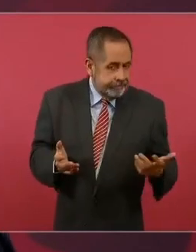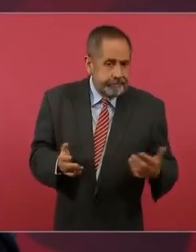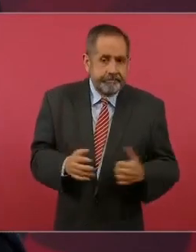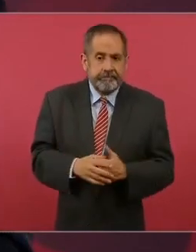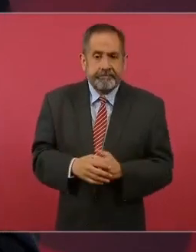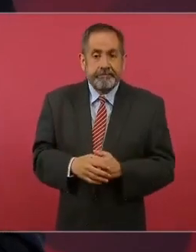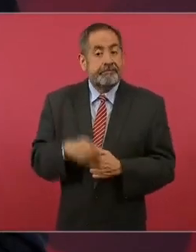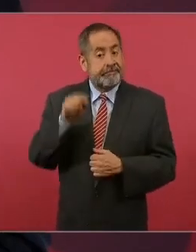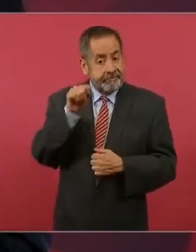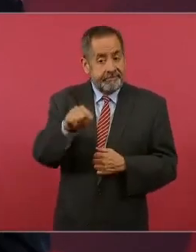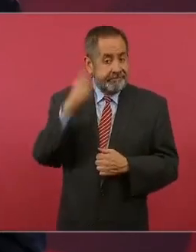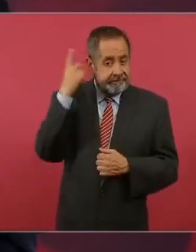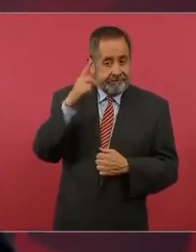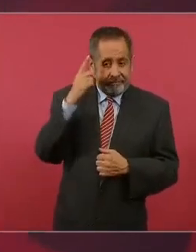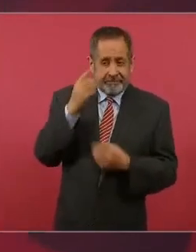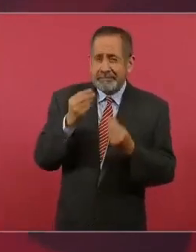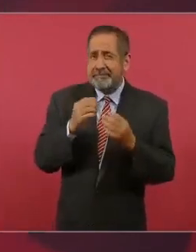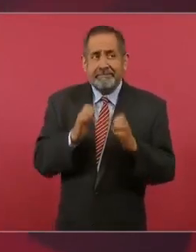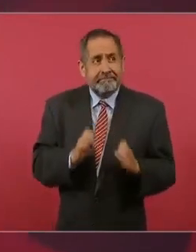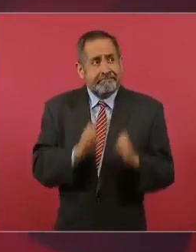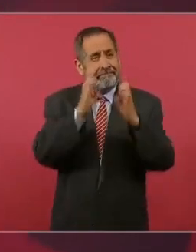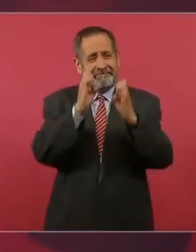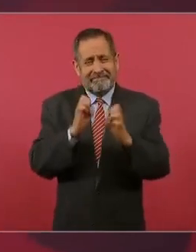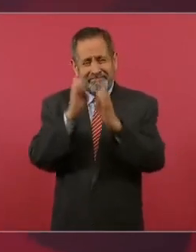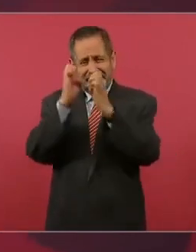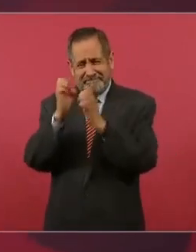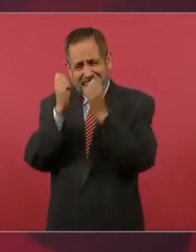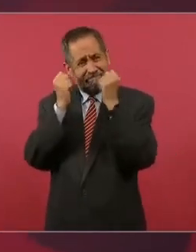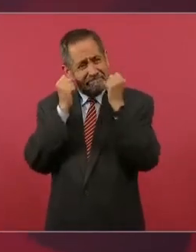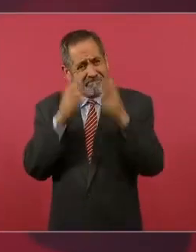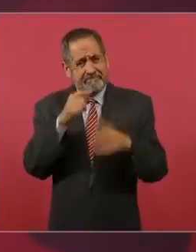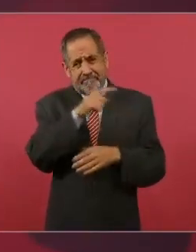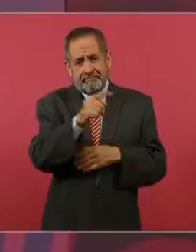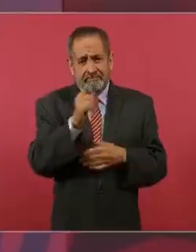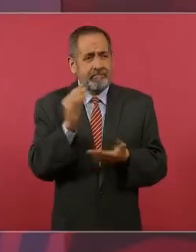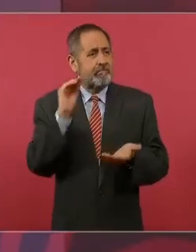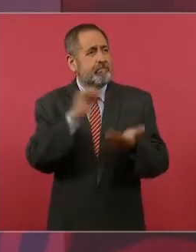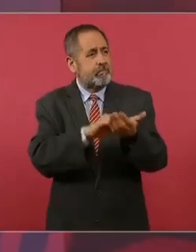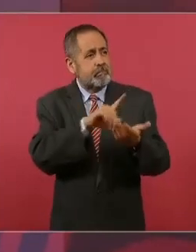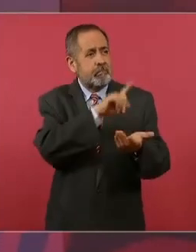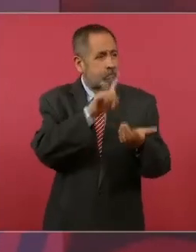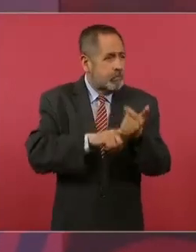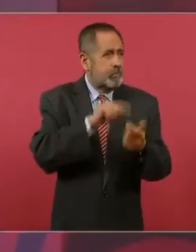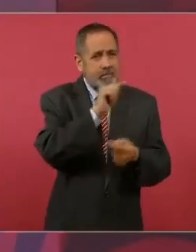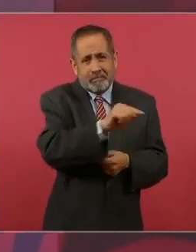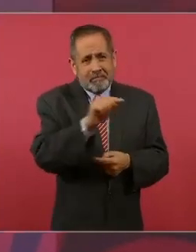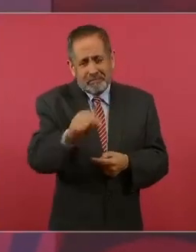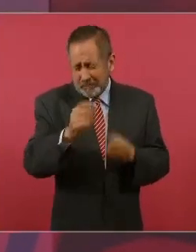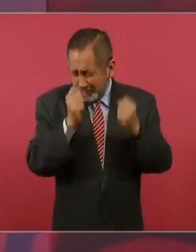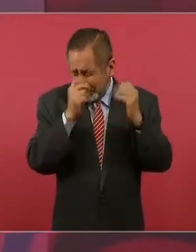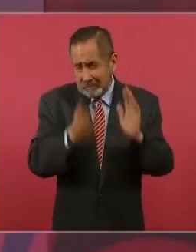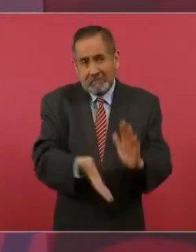hay muchos edificios que se hicieron, instalaciones,